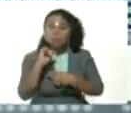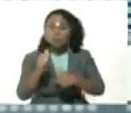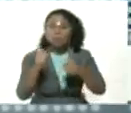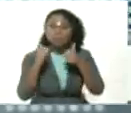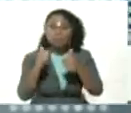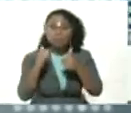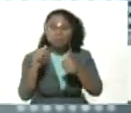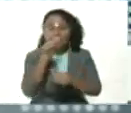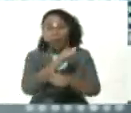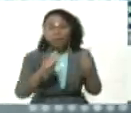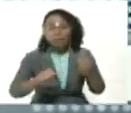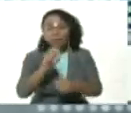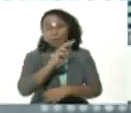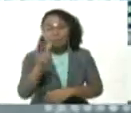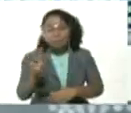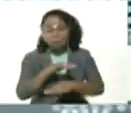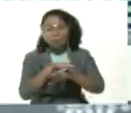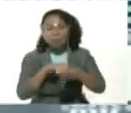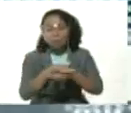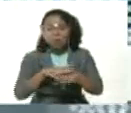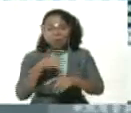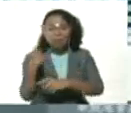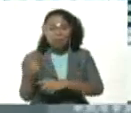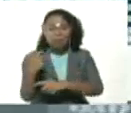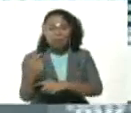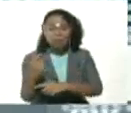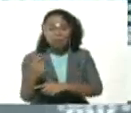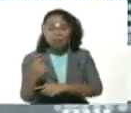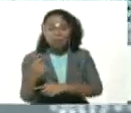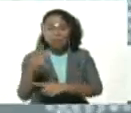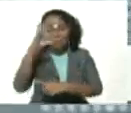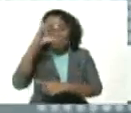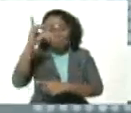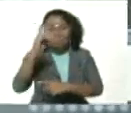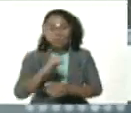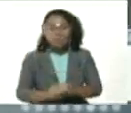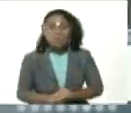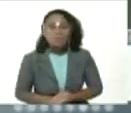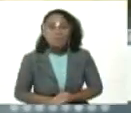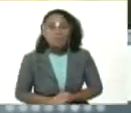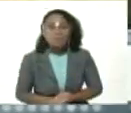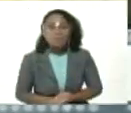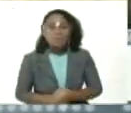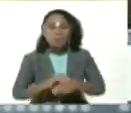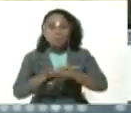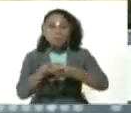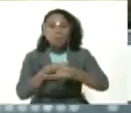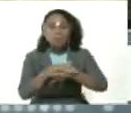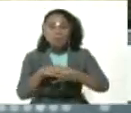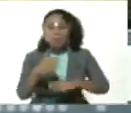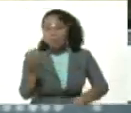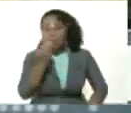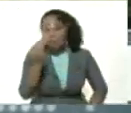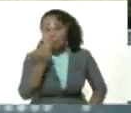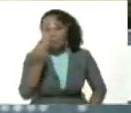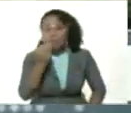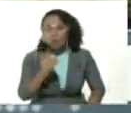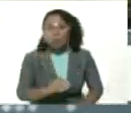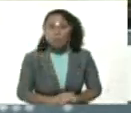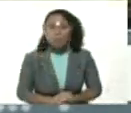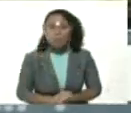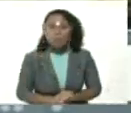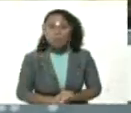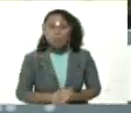la vicepresidenta y ministra de Finanzas, Delcy Rodríguez, el ministro de Alimentación, que